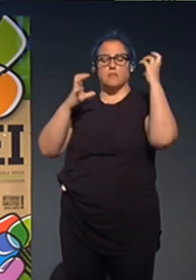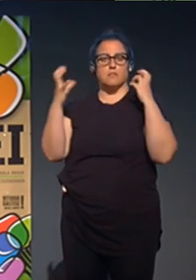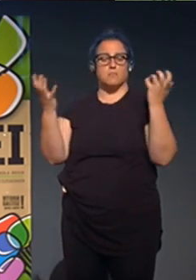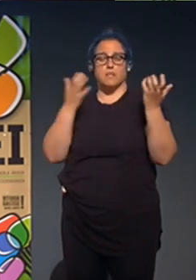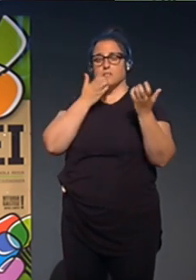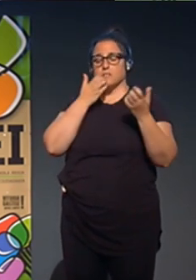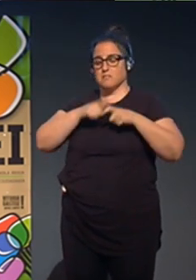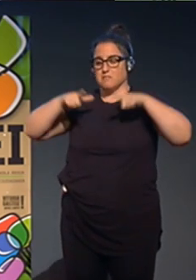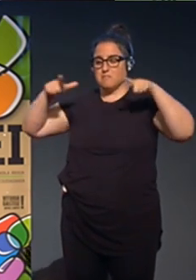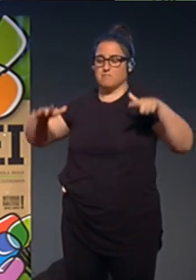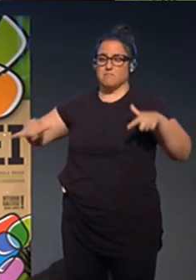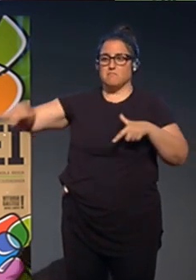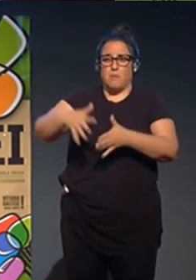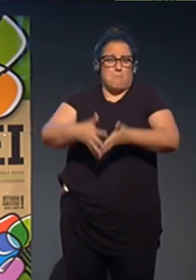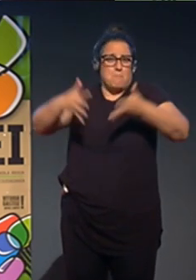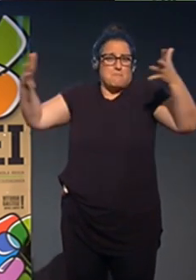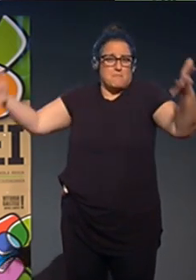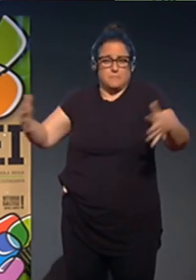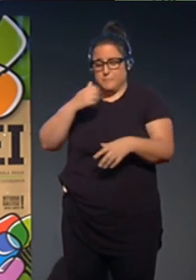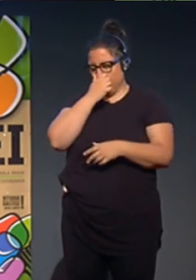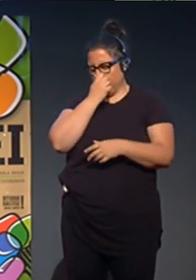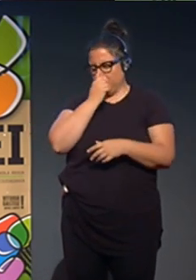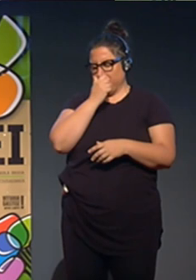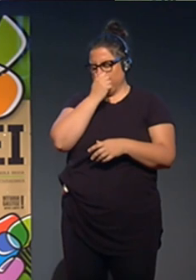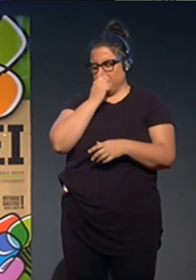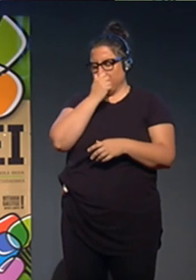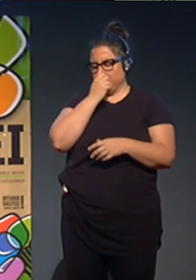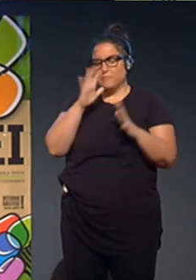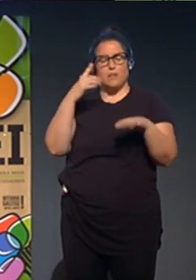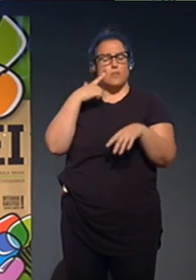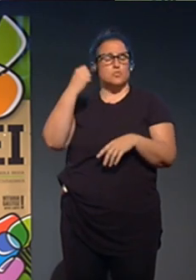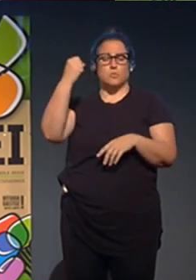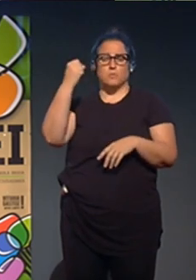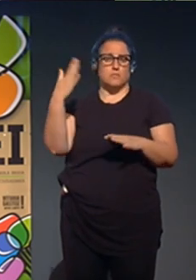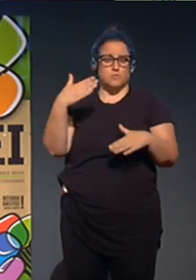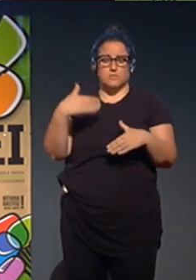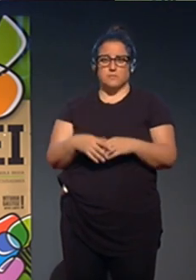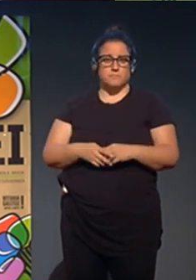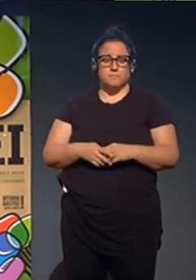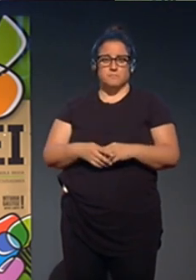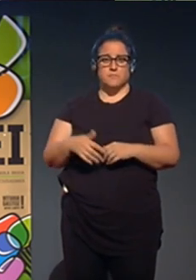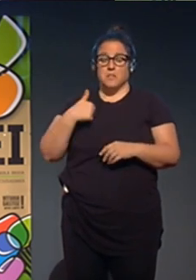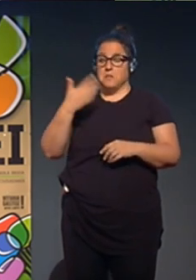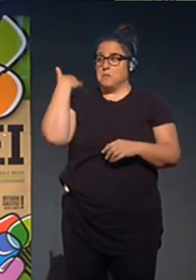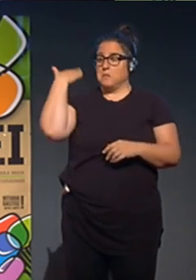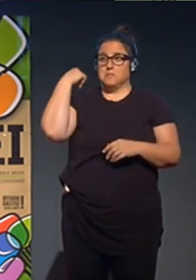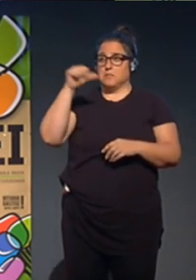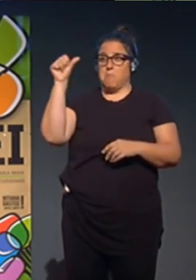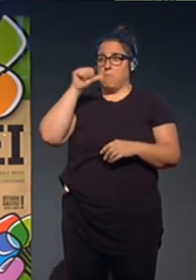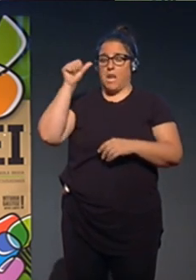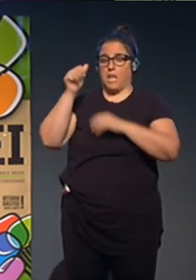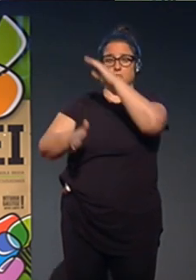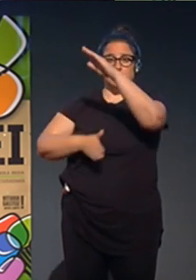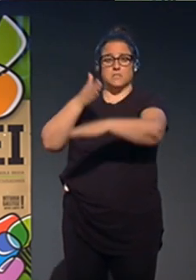grandes extensiones pero no existe esa soberanía yo estuve hace unas semanas en un